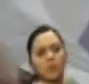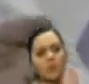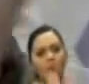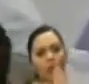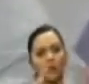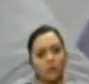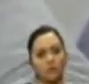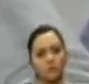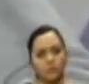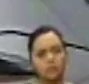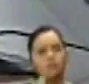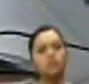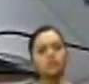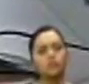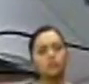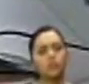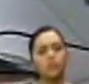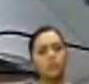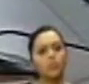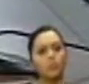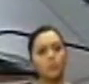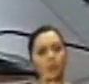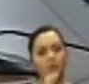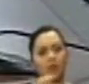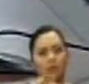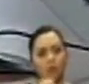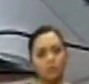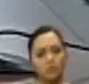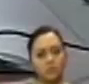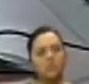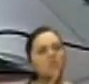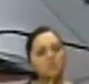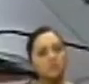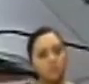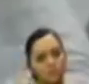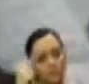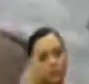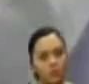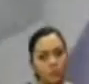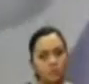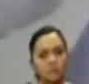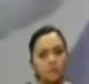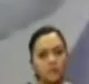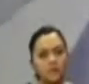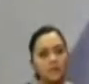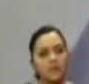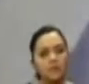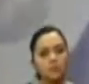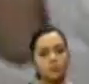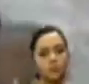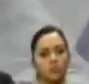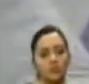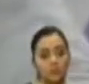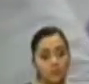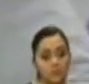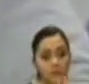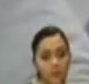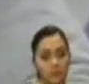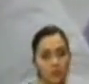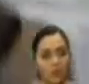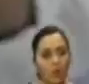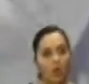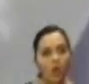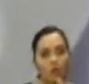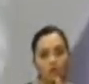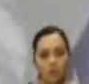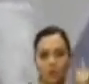¿Qué piensan pues, de la propuesta de nacionalización de las telecomunicaciones? Pero así es la irresponsabilidad, es hacerle carga montón al gobierno.